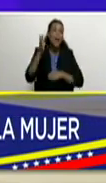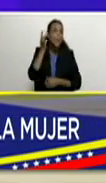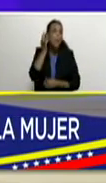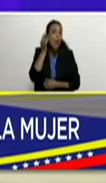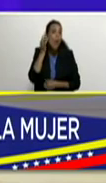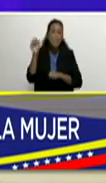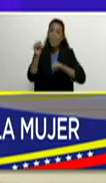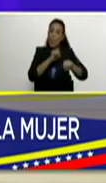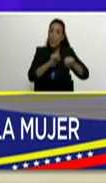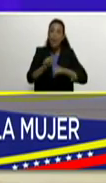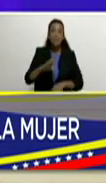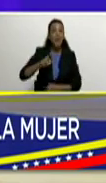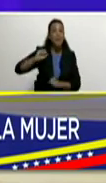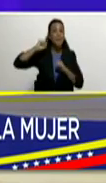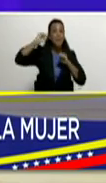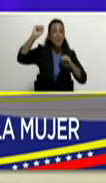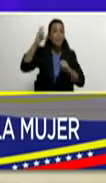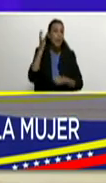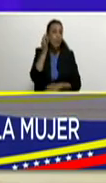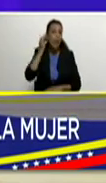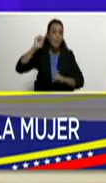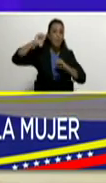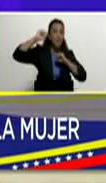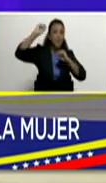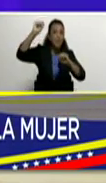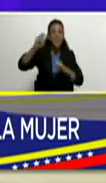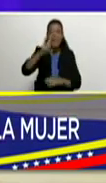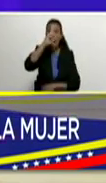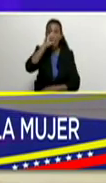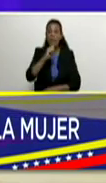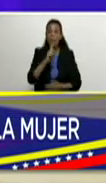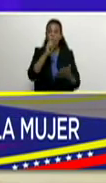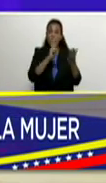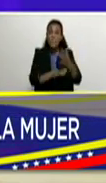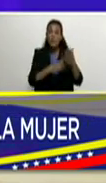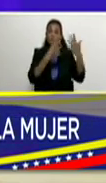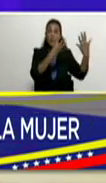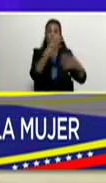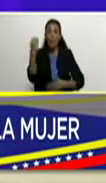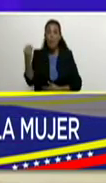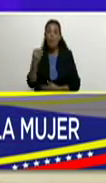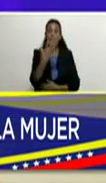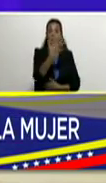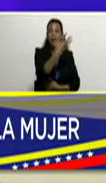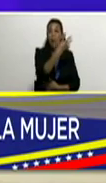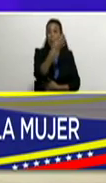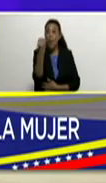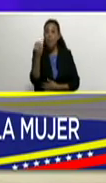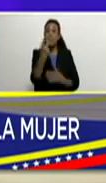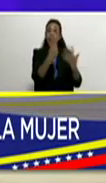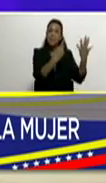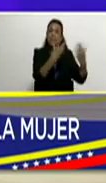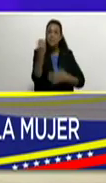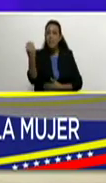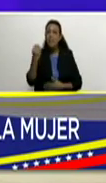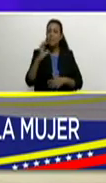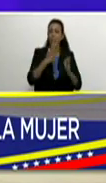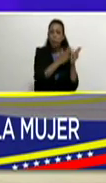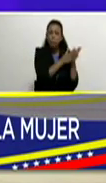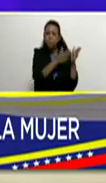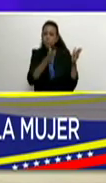mujeres, los movimientos feministas venezolanos, desde los años 40, 50, 60.